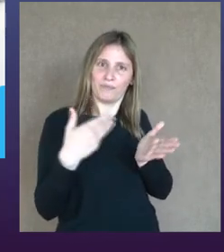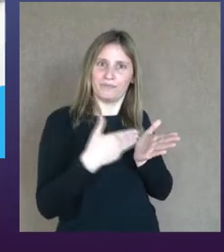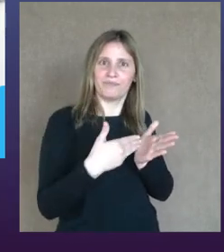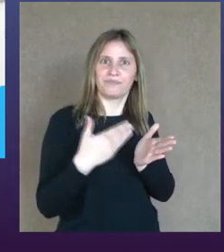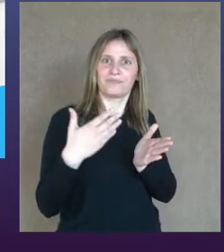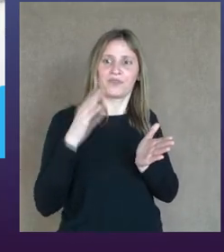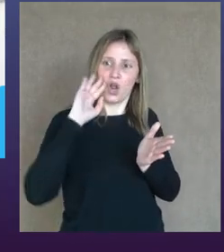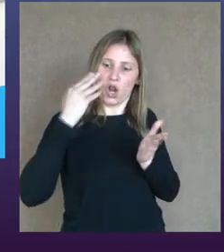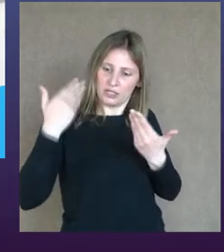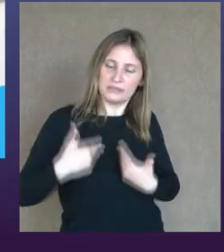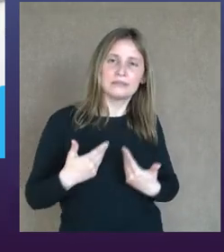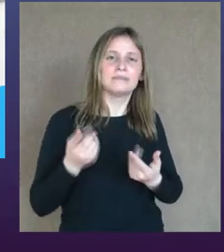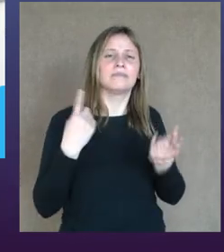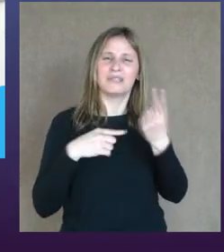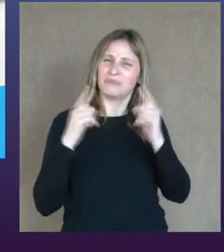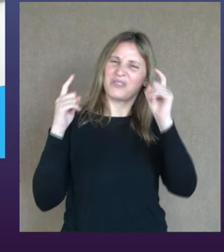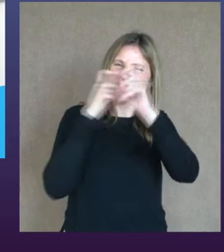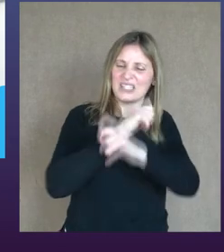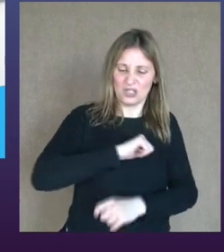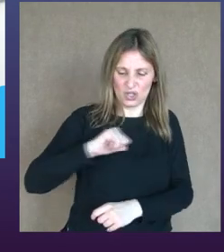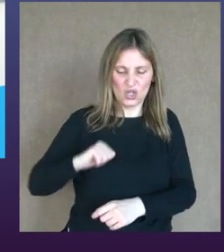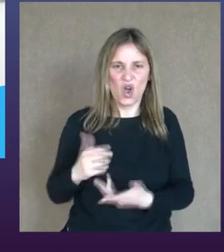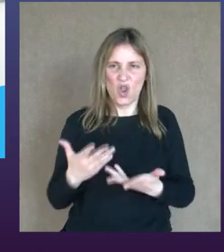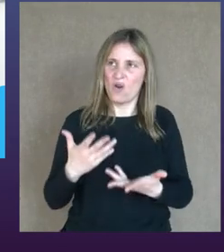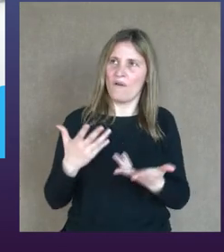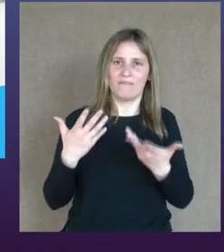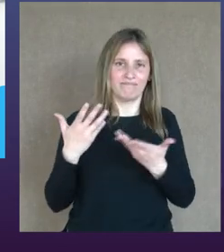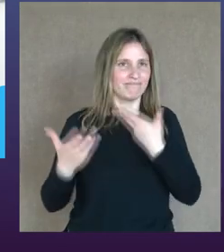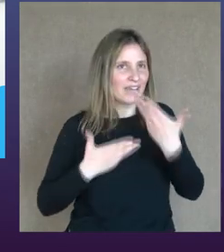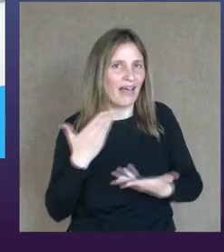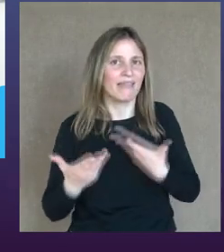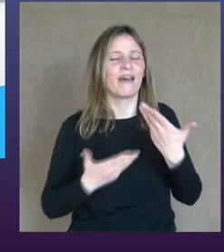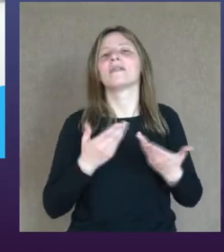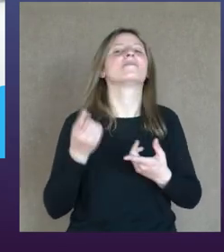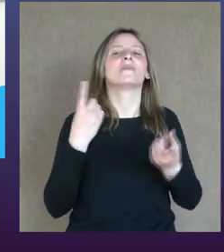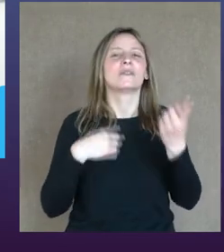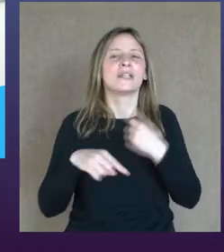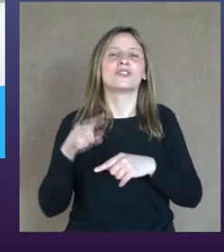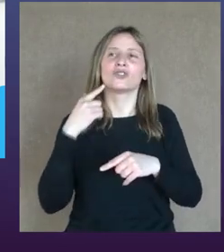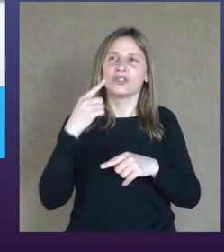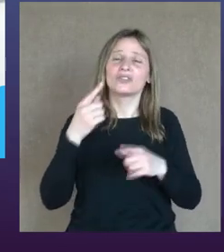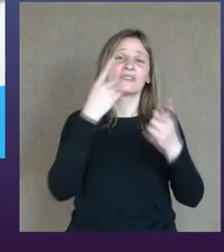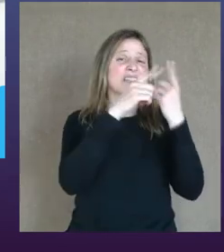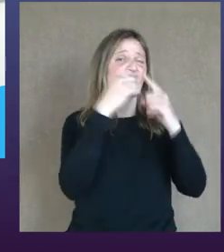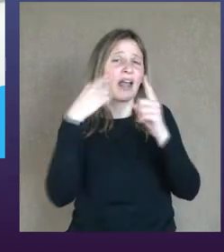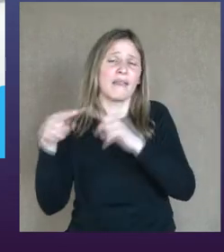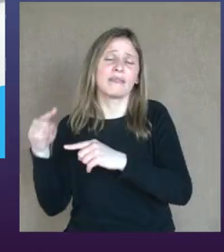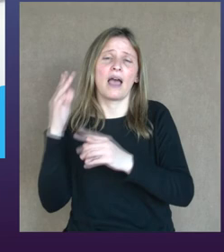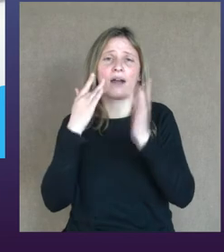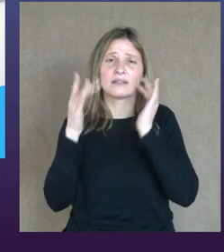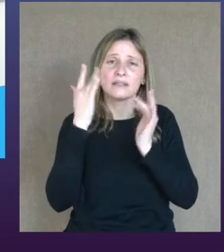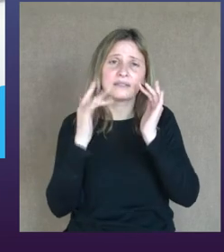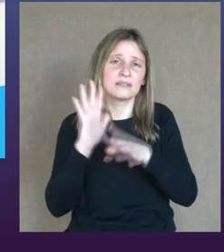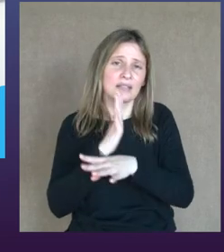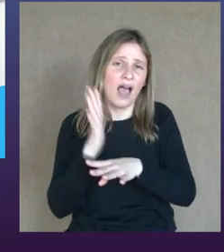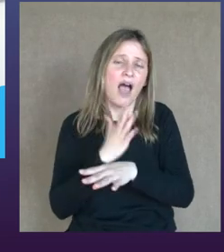el estímulo de afuera. Es muy difícil solo sostenerlo, ¿no? Claro, entonces empezamos a pedirle a diferentes artistas que nos